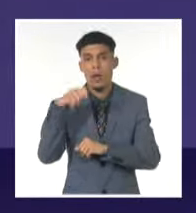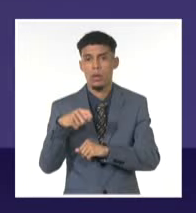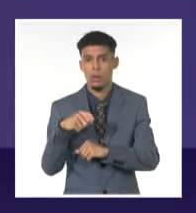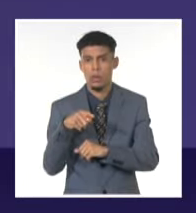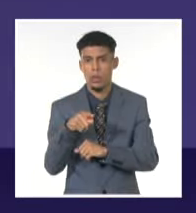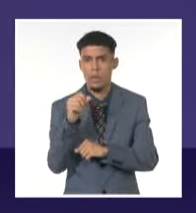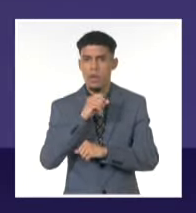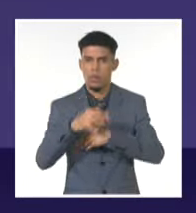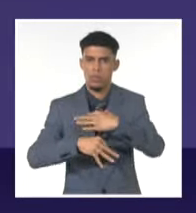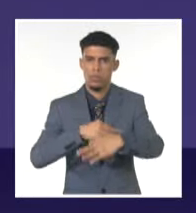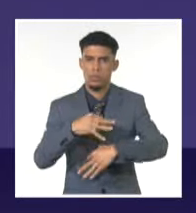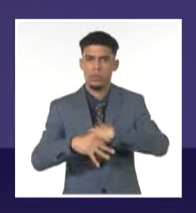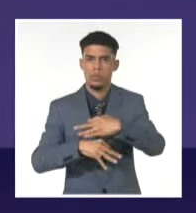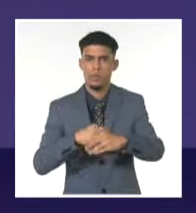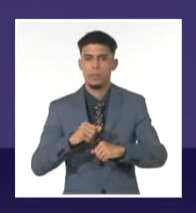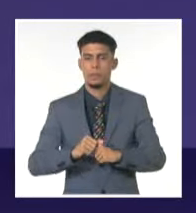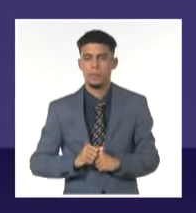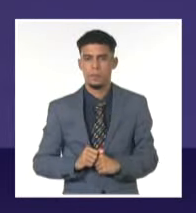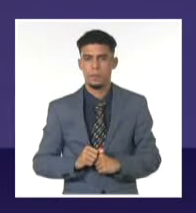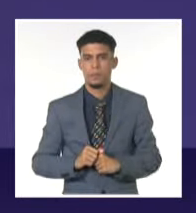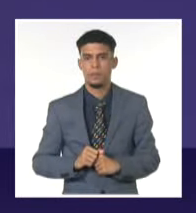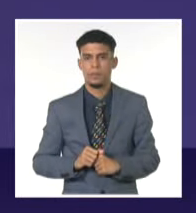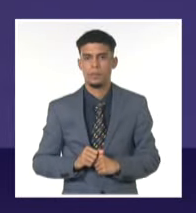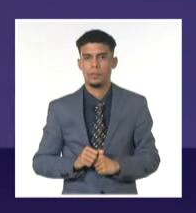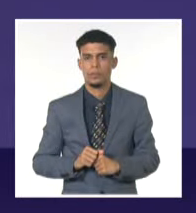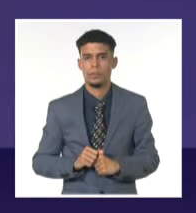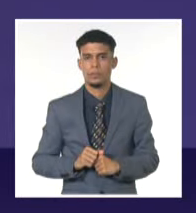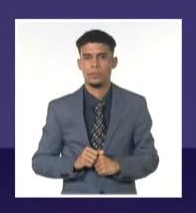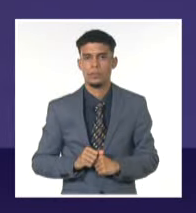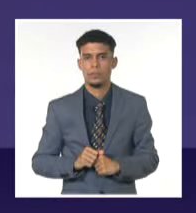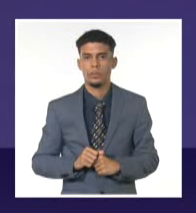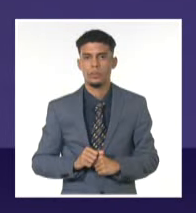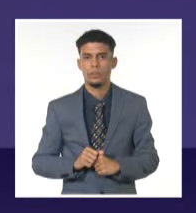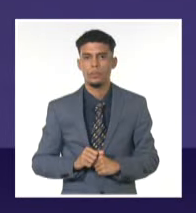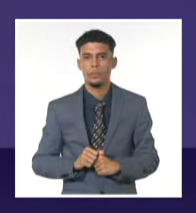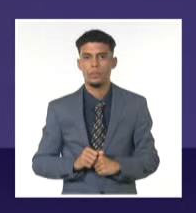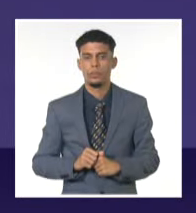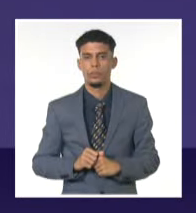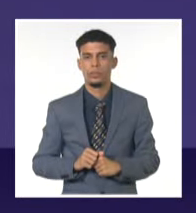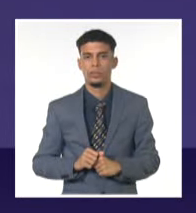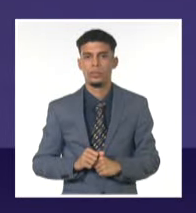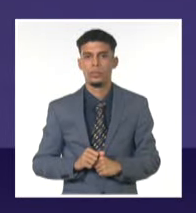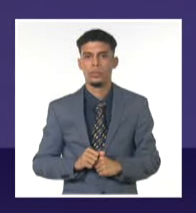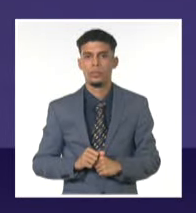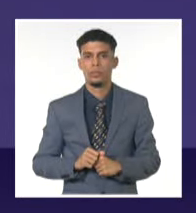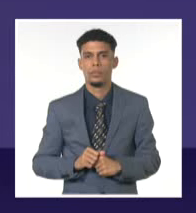Oriente Cubano. Sandra Garrido está lista para actualizarnos. Saludos, Sandra.